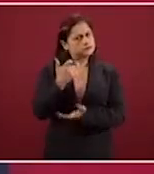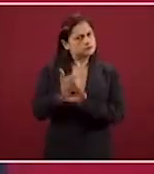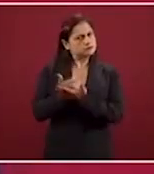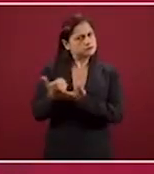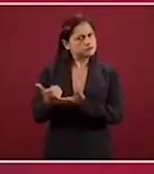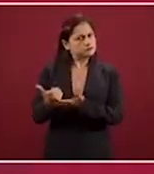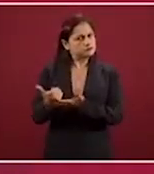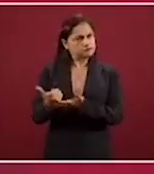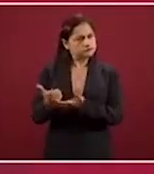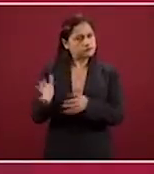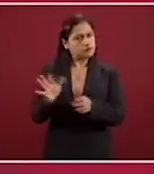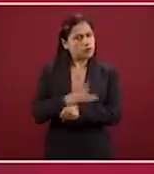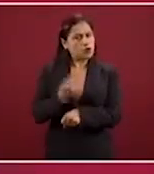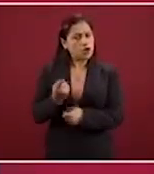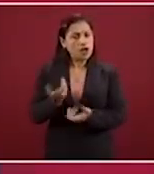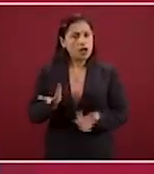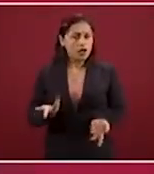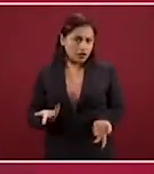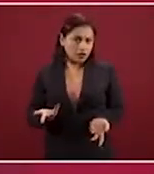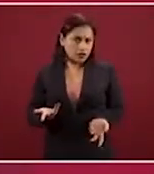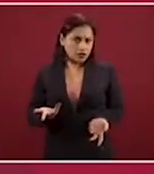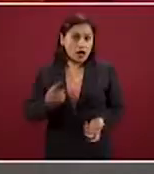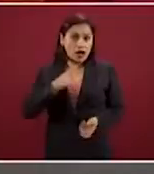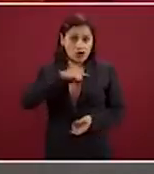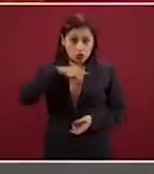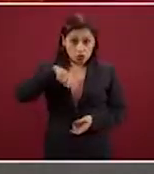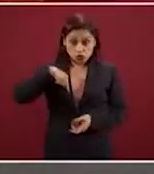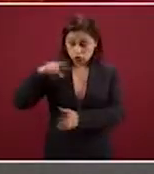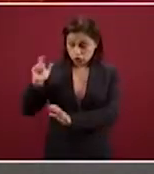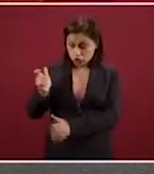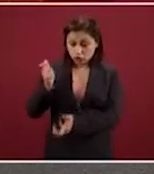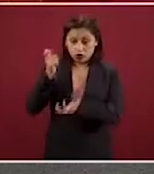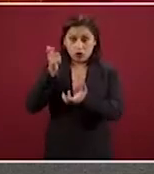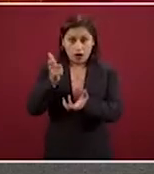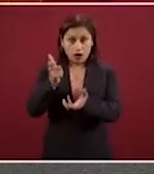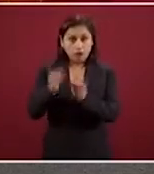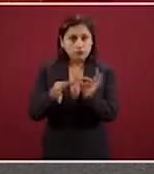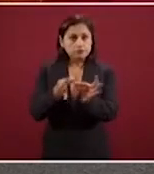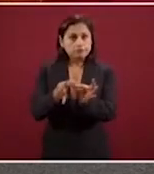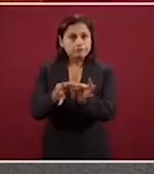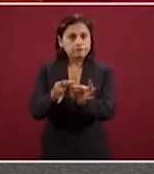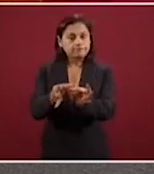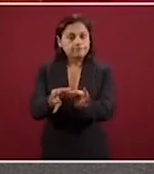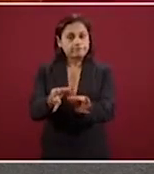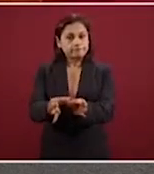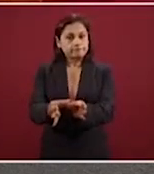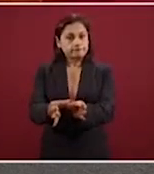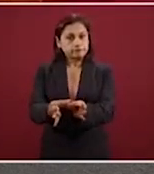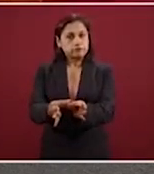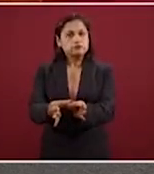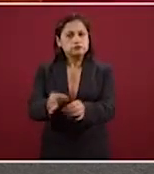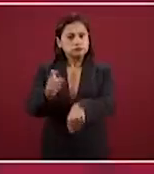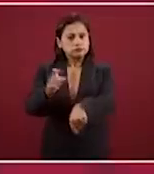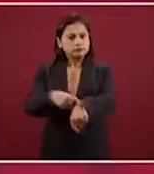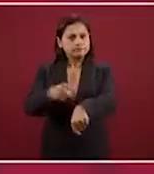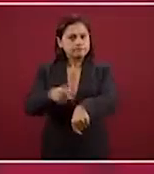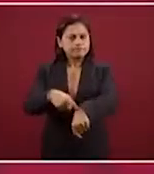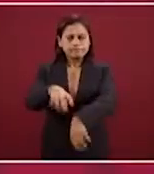porque no hemos dejado de pagarle a nadie en tiempo, en